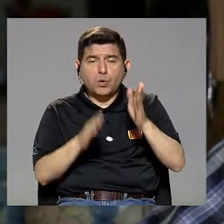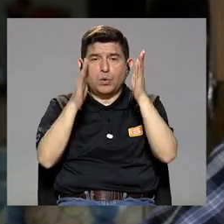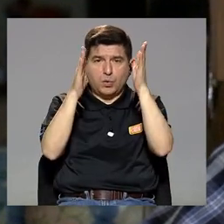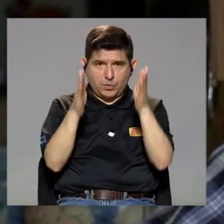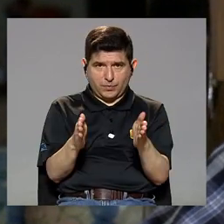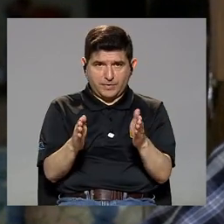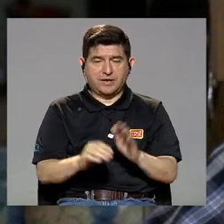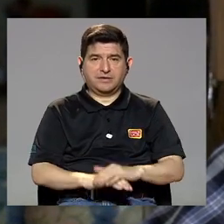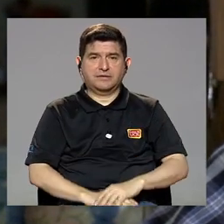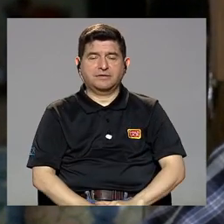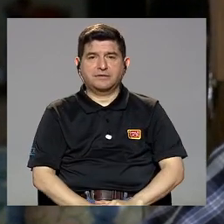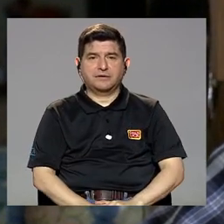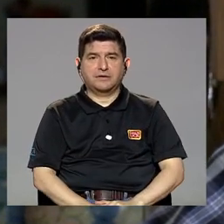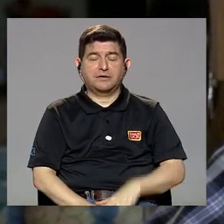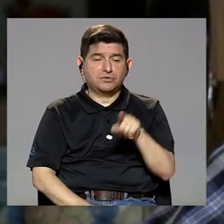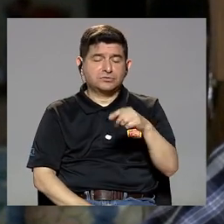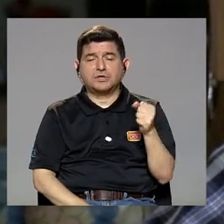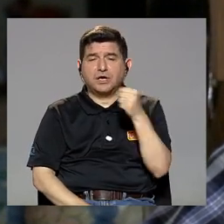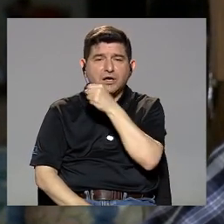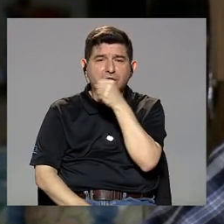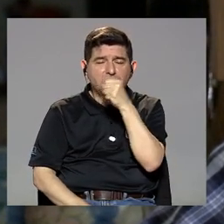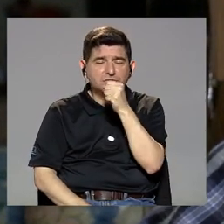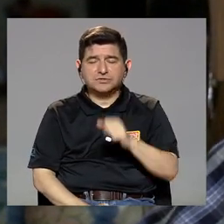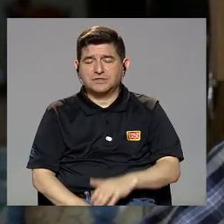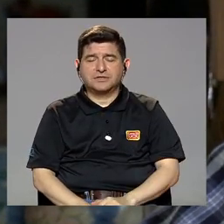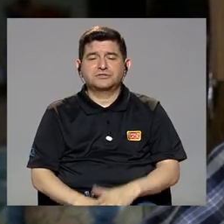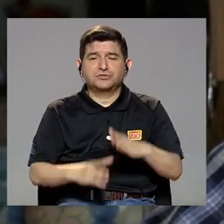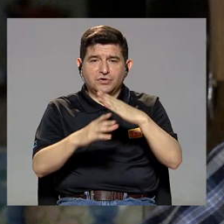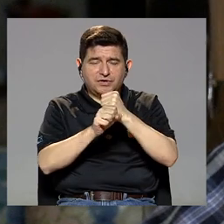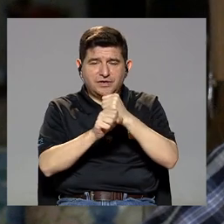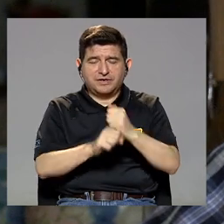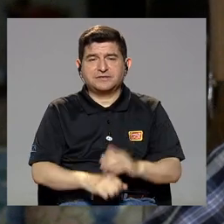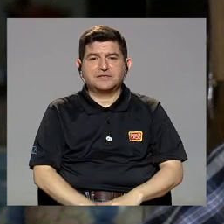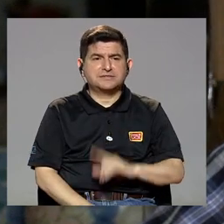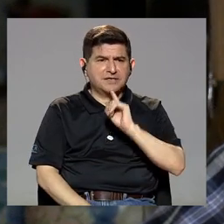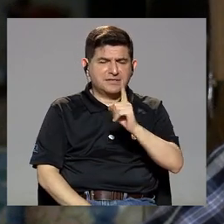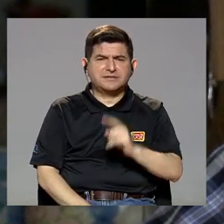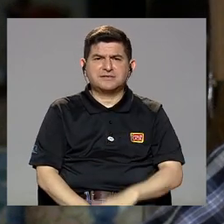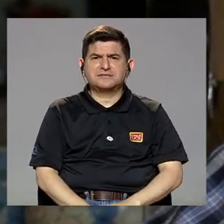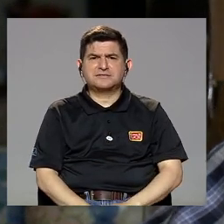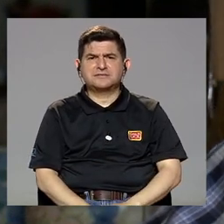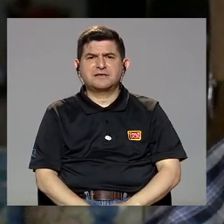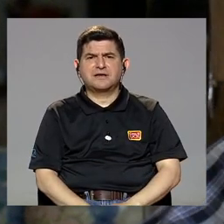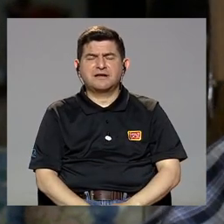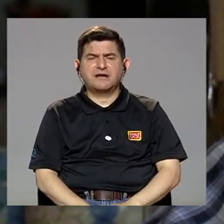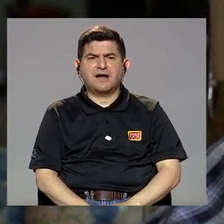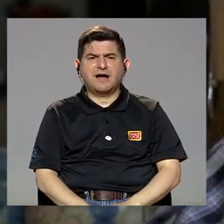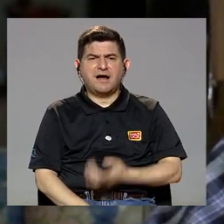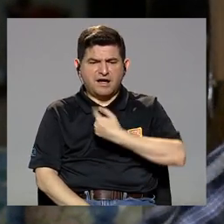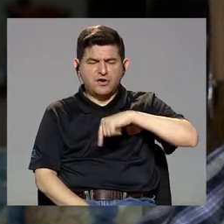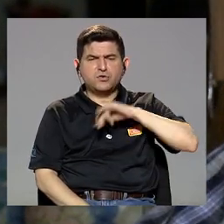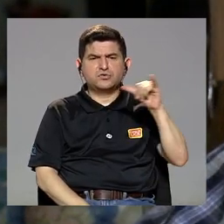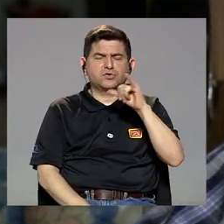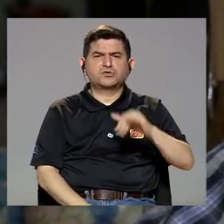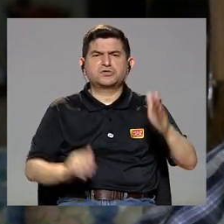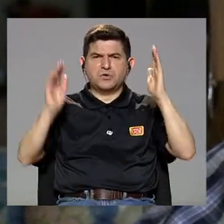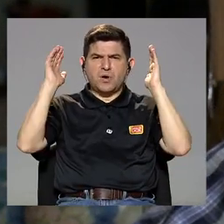que hicieron canciones repartido decía aunque nos estamos formando como un gran hormiguero